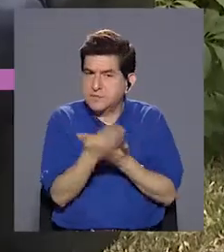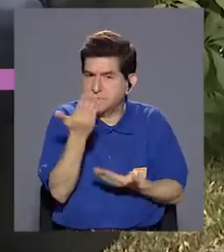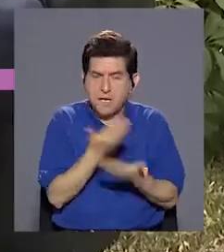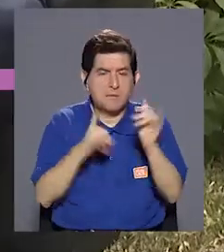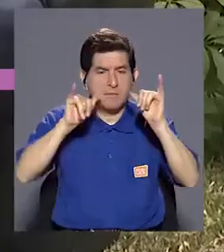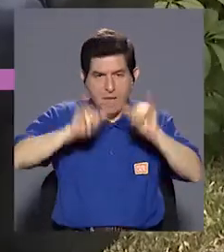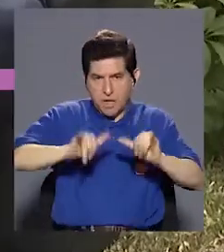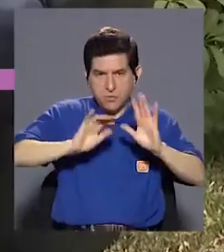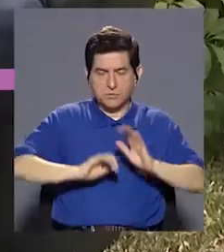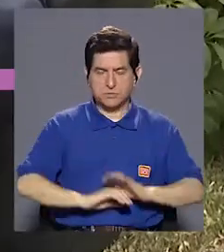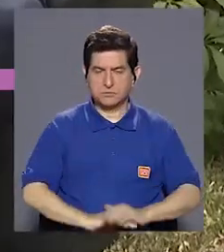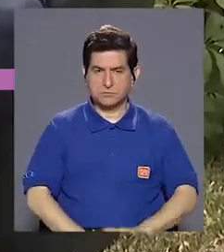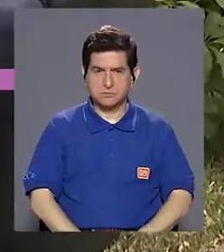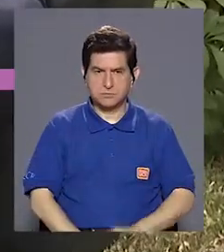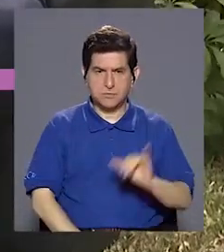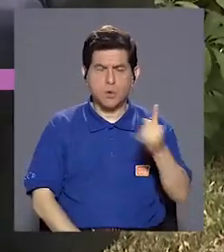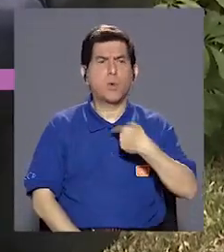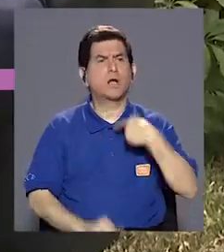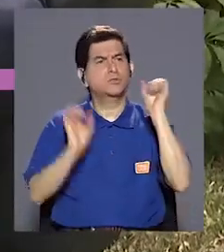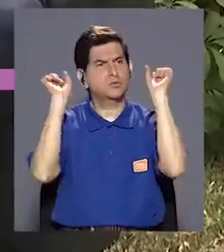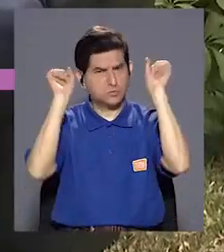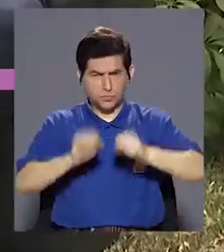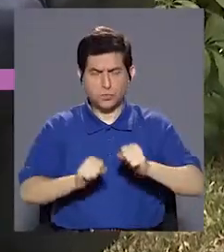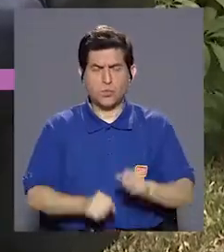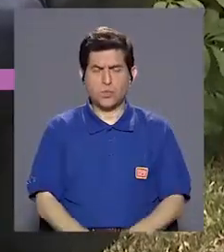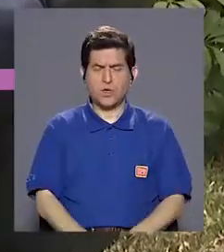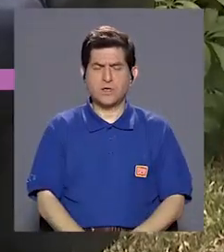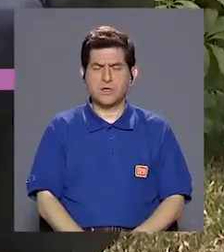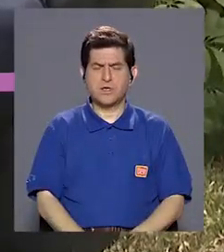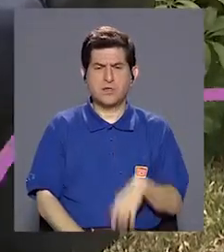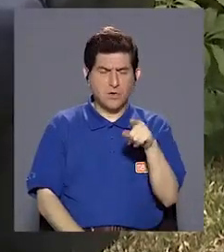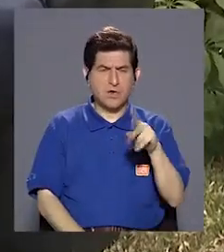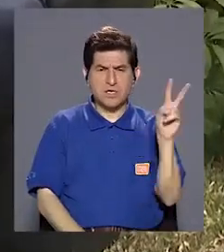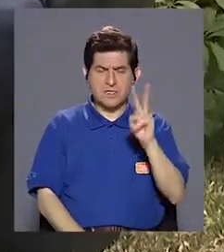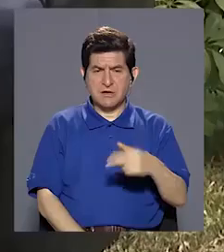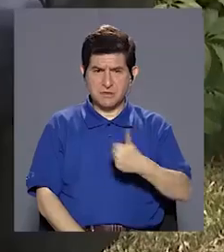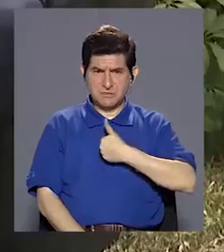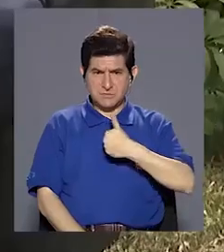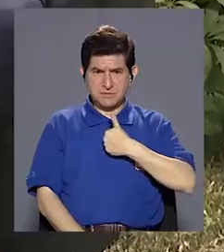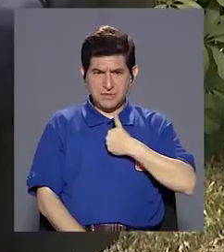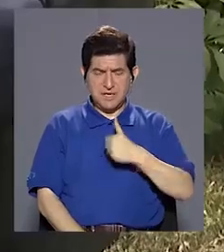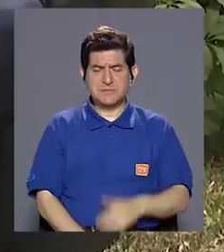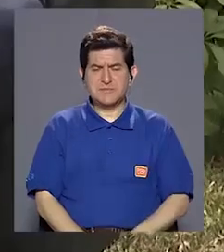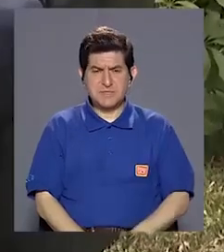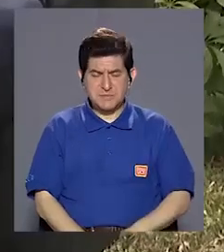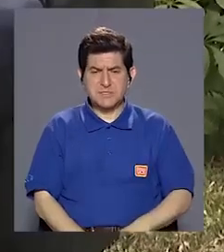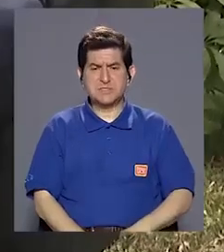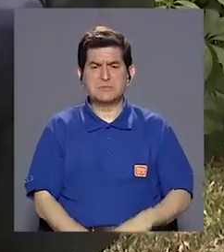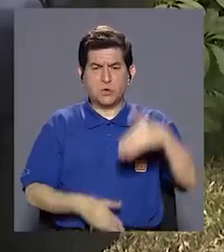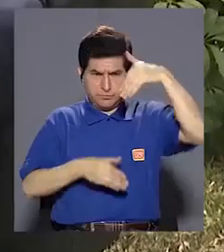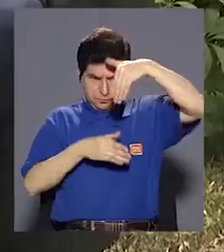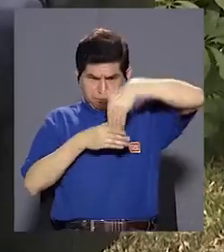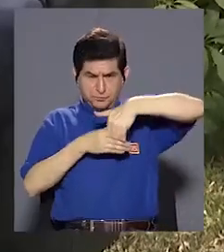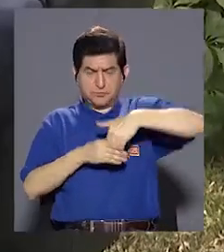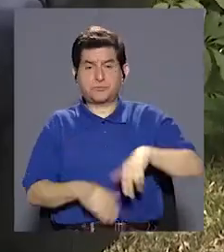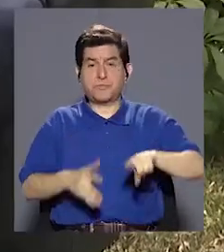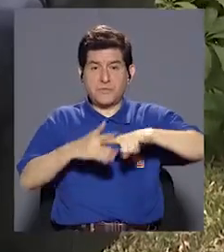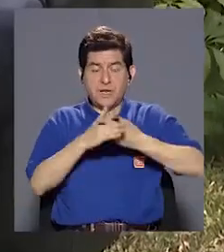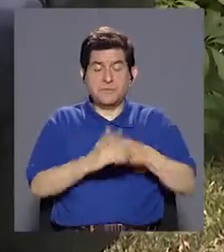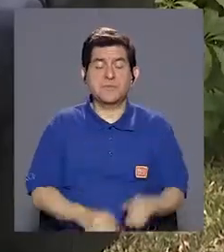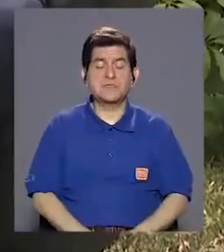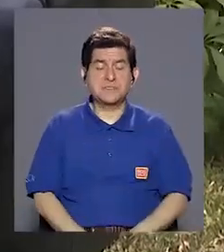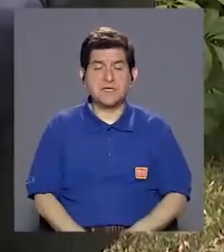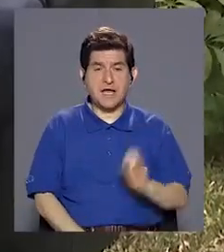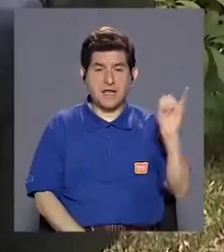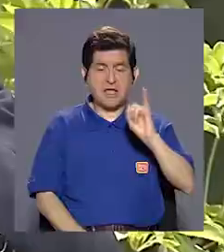las manos. Entonces, también yo puedo autotransmitirme ese virus y empezar un cuadro, ¿verdad?, de una